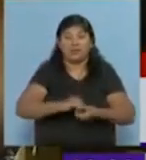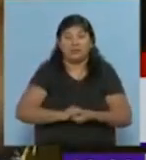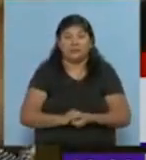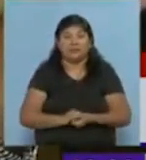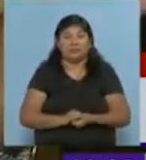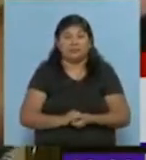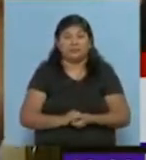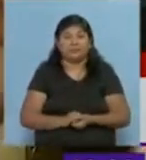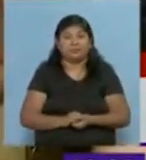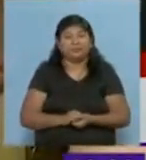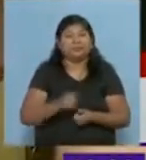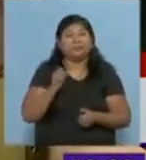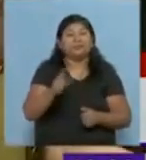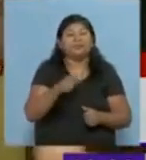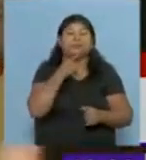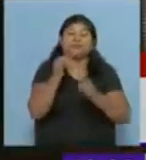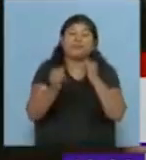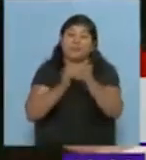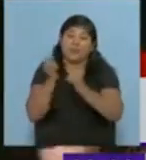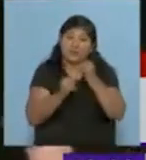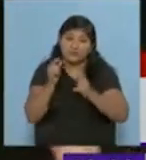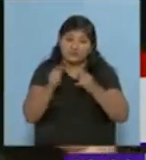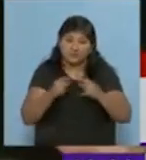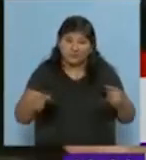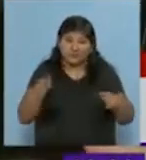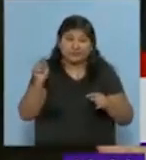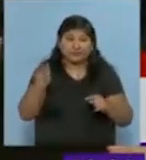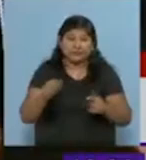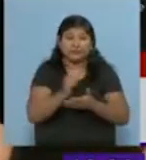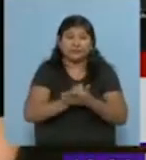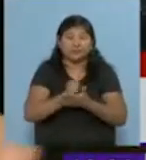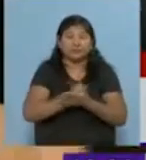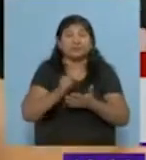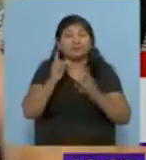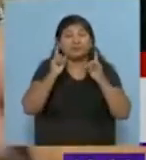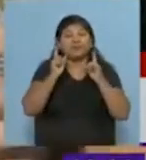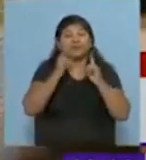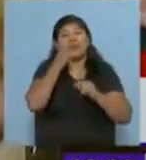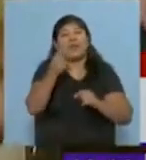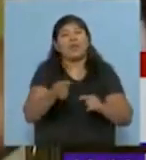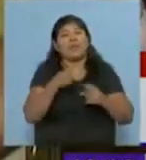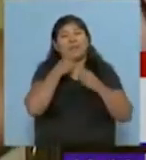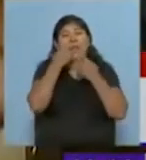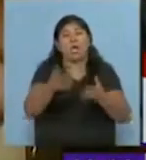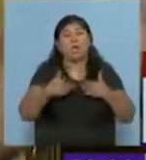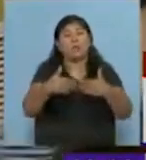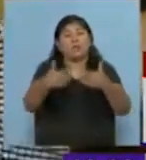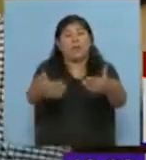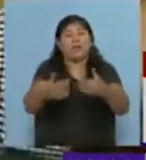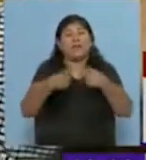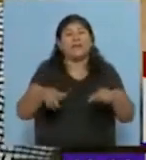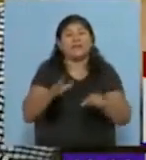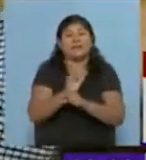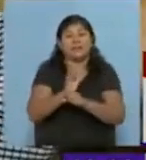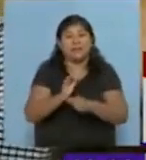En cuanto a las noticias que esperan los docentes, de mejora hablaba, ¿de qué se trataría esta mejora? Bueno, en el ofrecimiento.